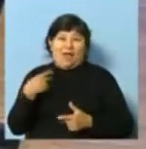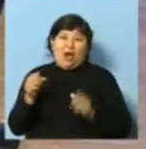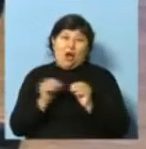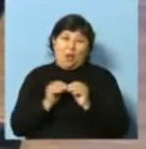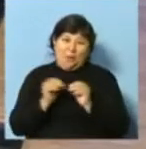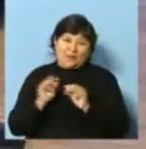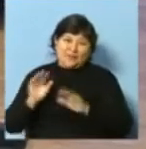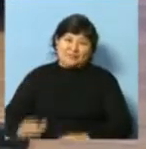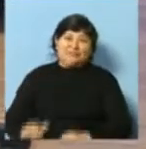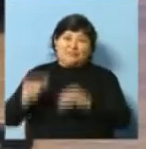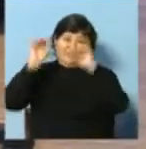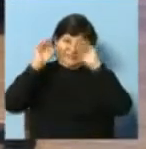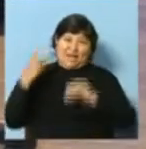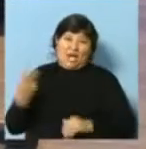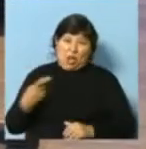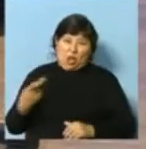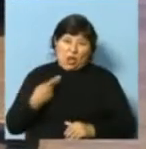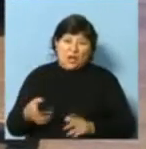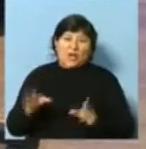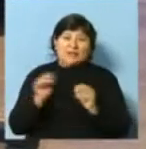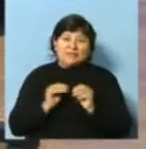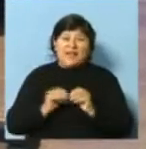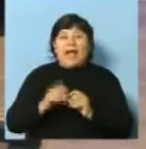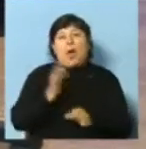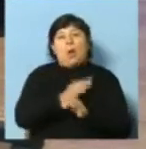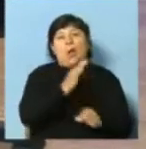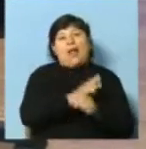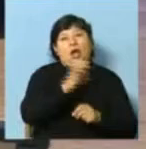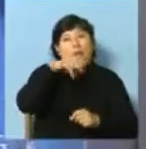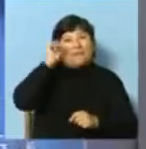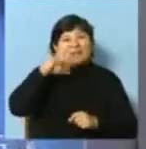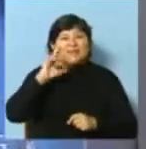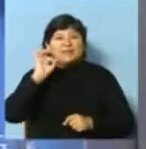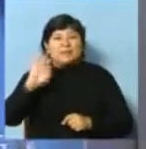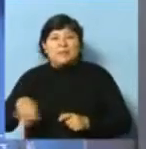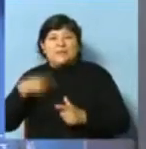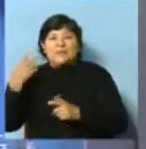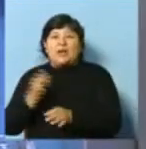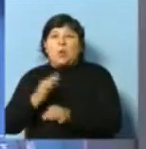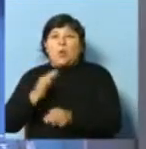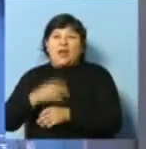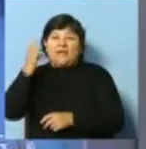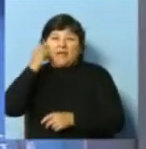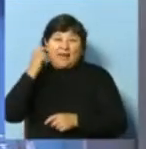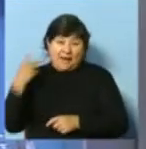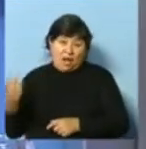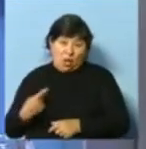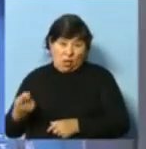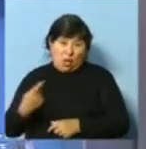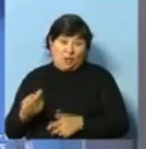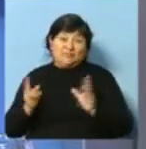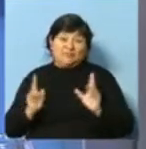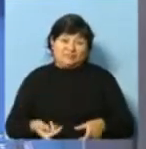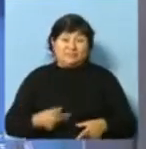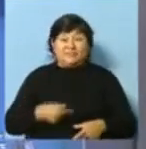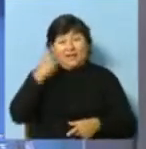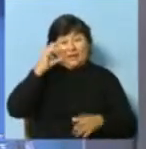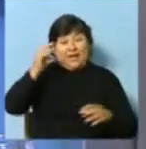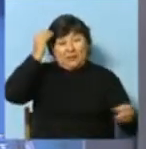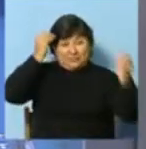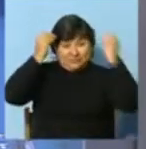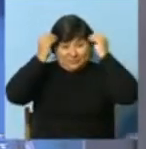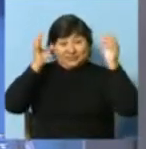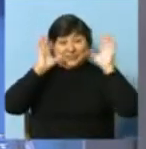el cual el comercio y la escuela belgrano también así que cuando tengo los tengo los archivos